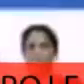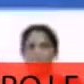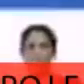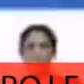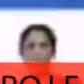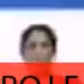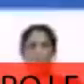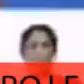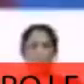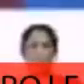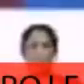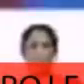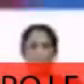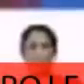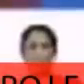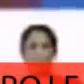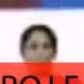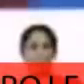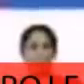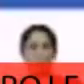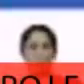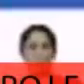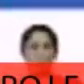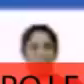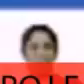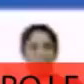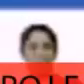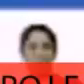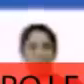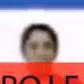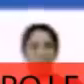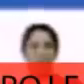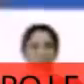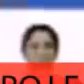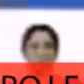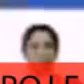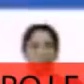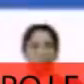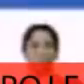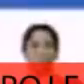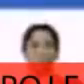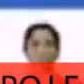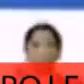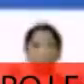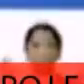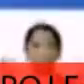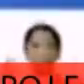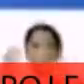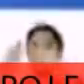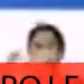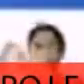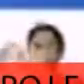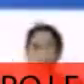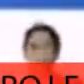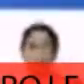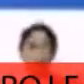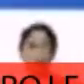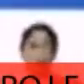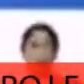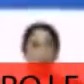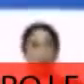reconociendo a Guaidó. Así es la cosa, ¿no? Bueno, así es la cosa. Fíjate, esta Asamblea Nacional, vamos al